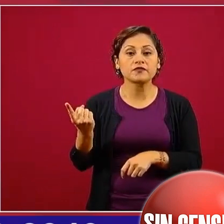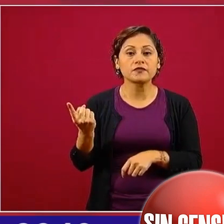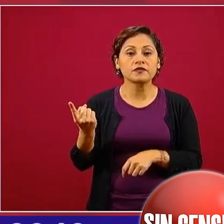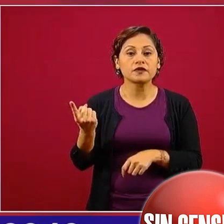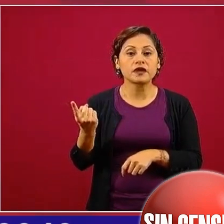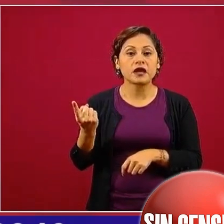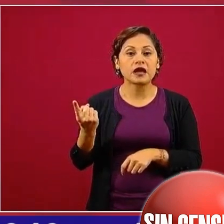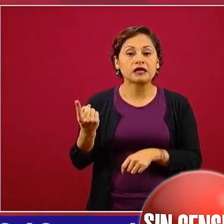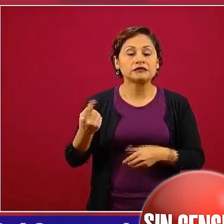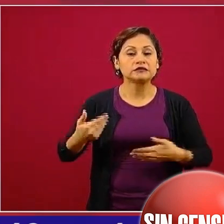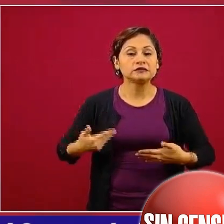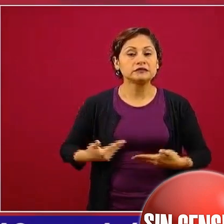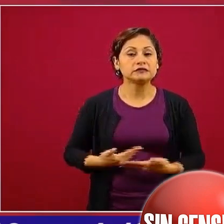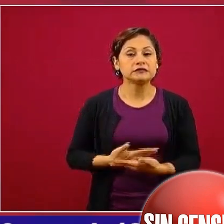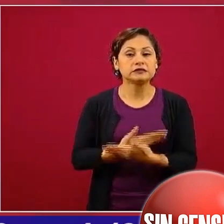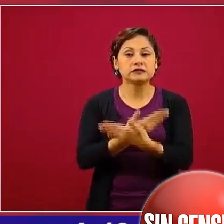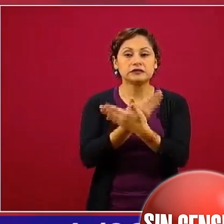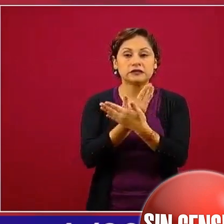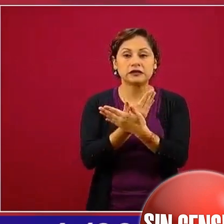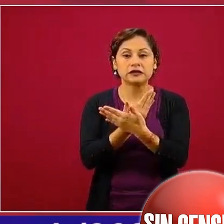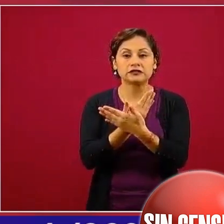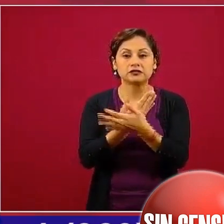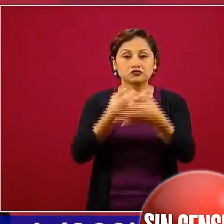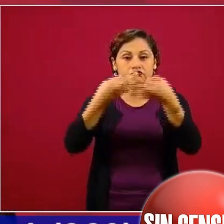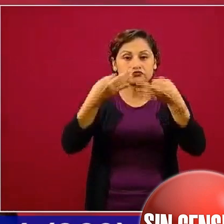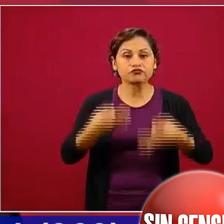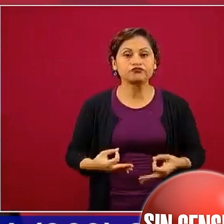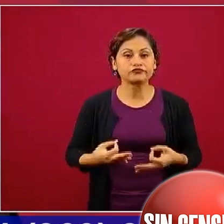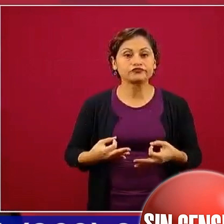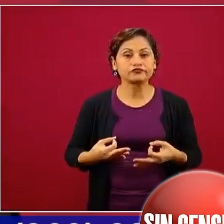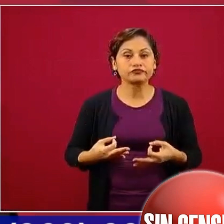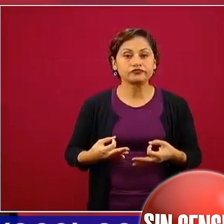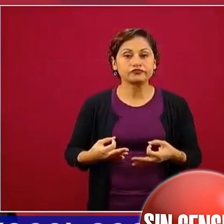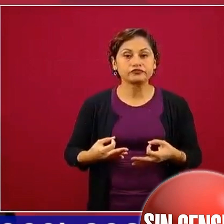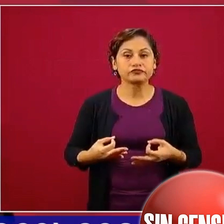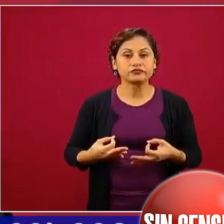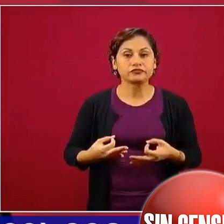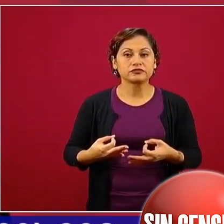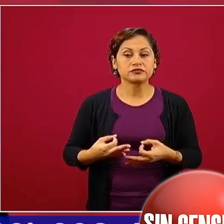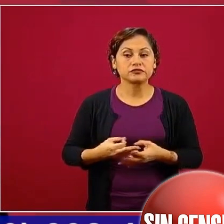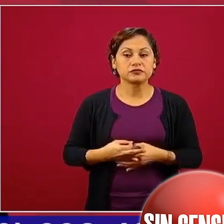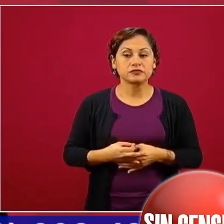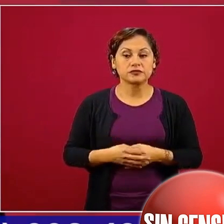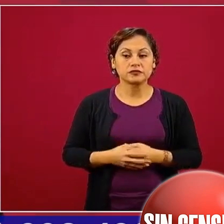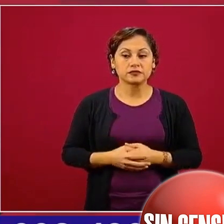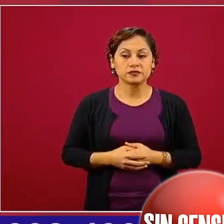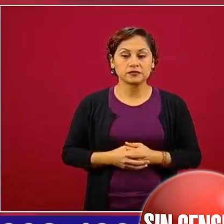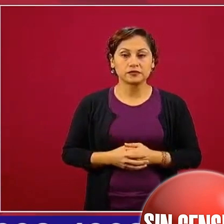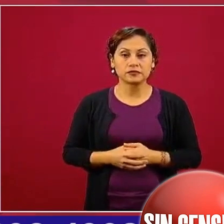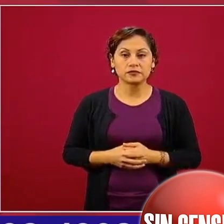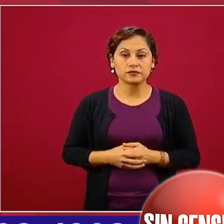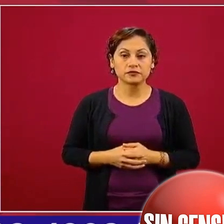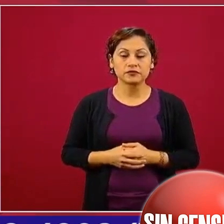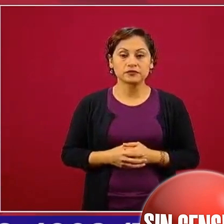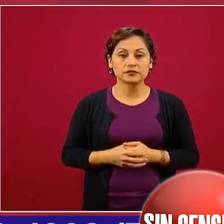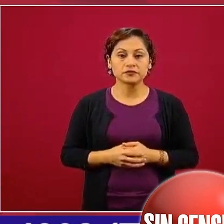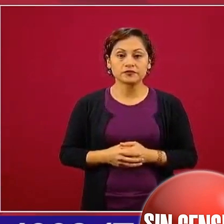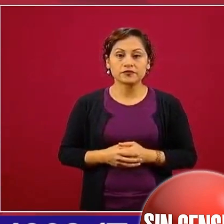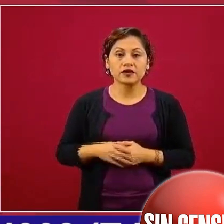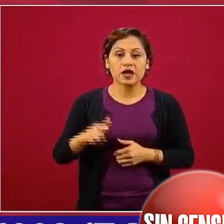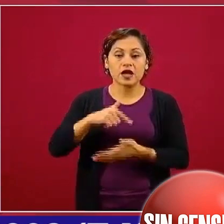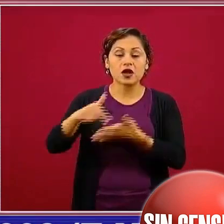origen de Coahuila, de Cuatro Ciénegas,